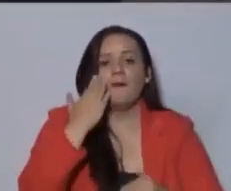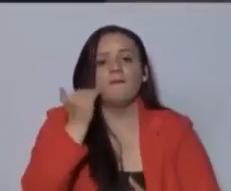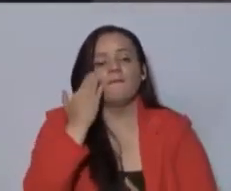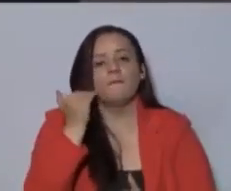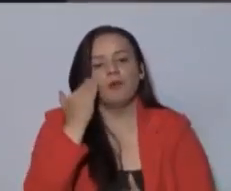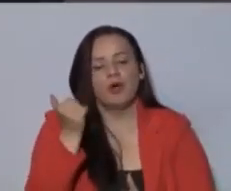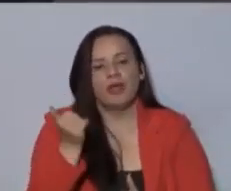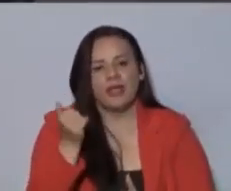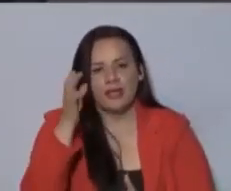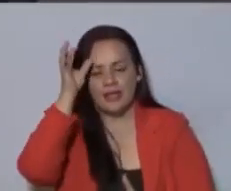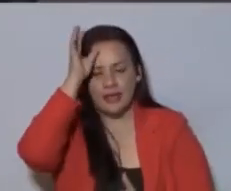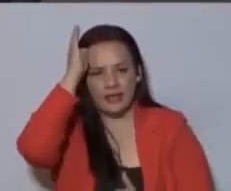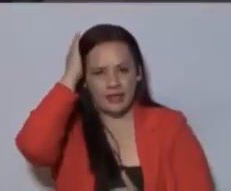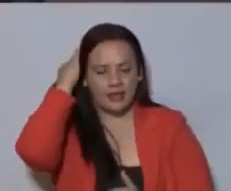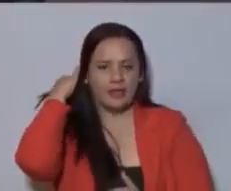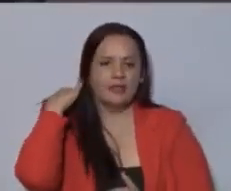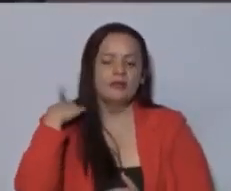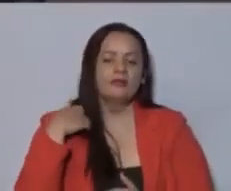Porque